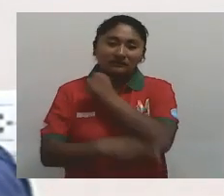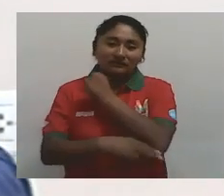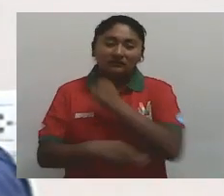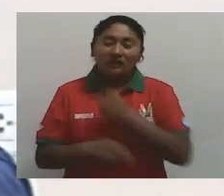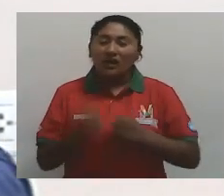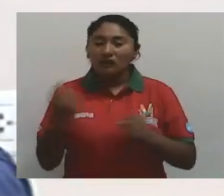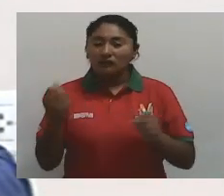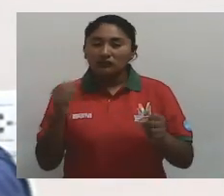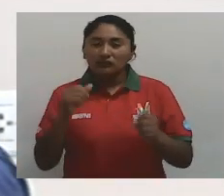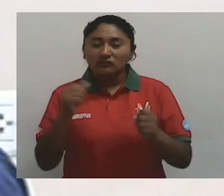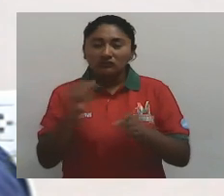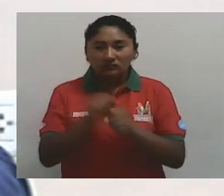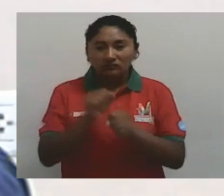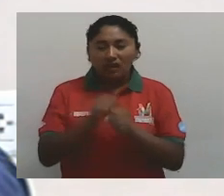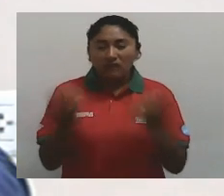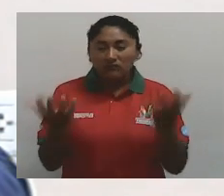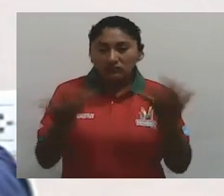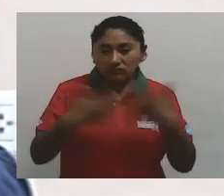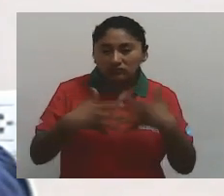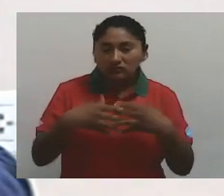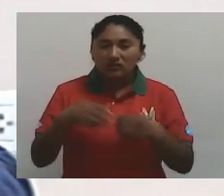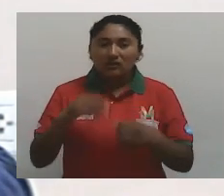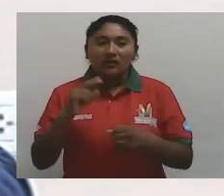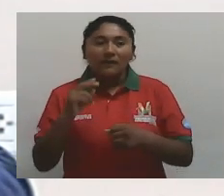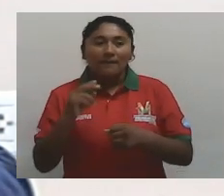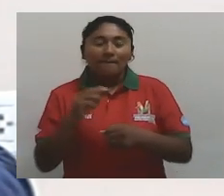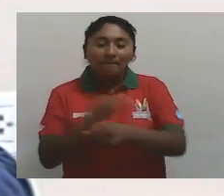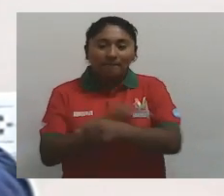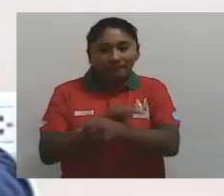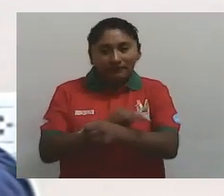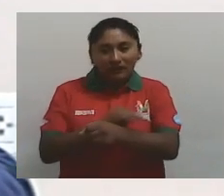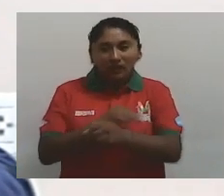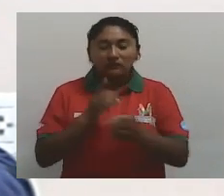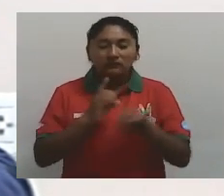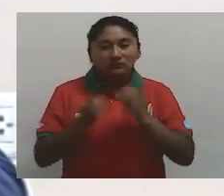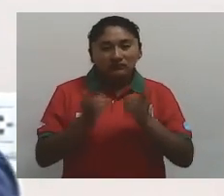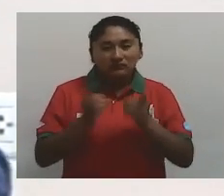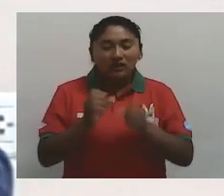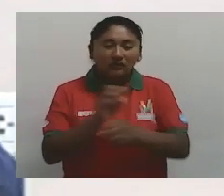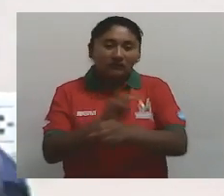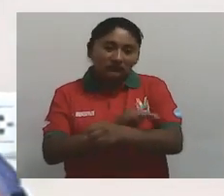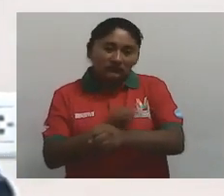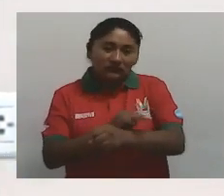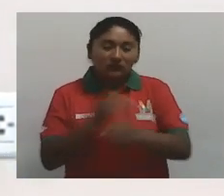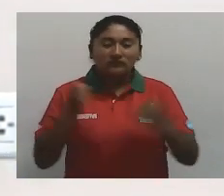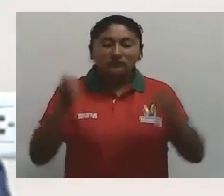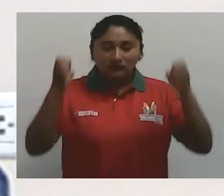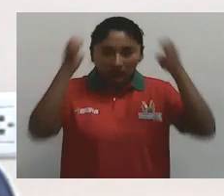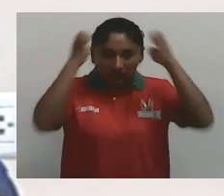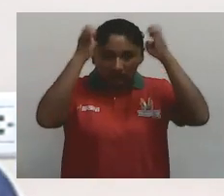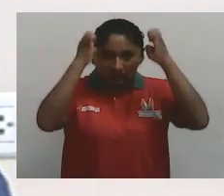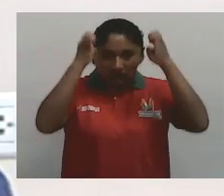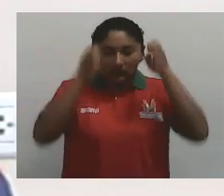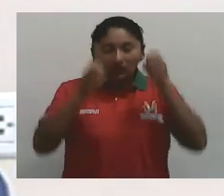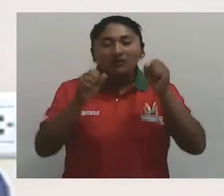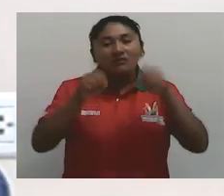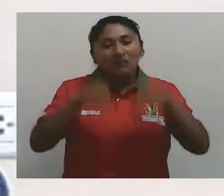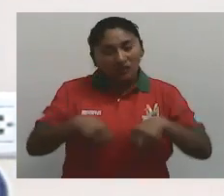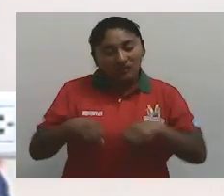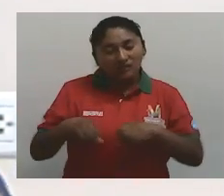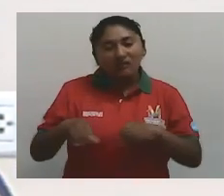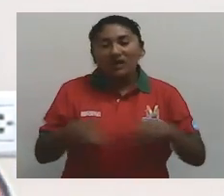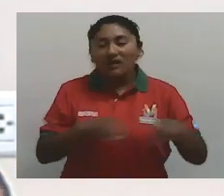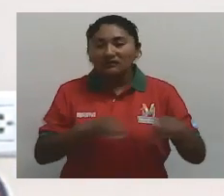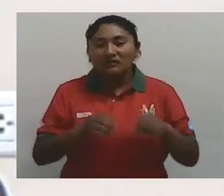combinado desde el Ministerio de Deportes y el Ministerio de Educación, se han podido realizar estos cursos, se están llevando a cabo y se